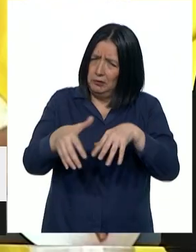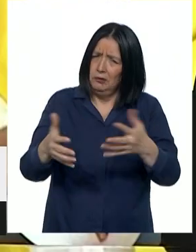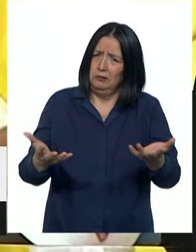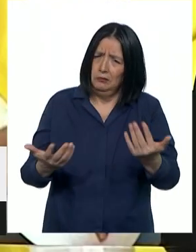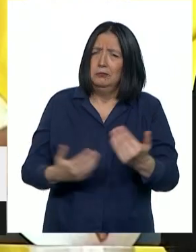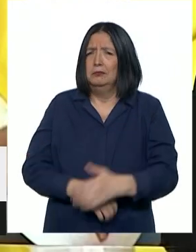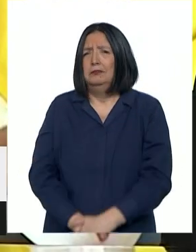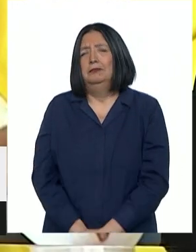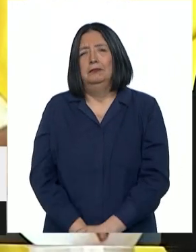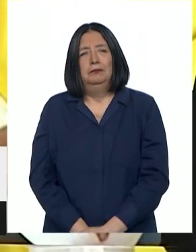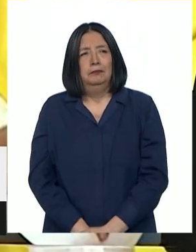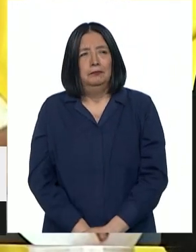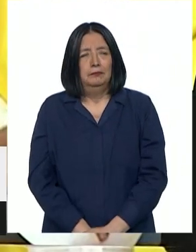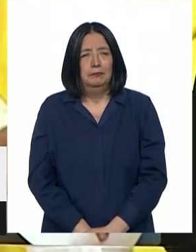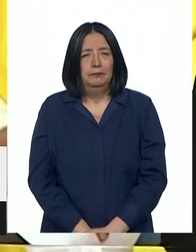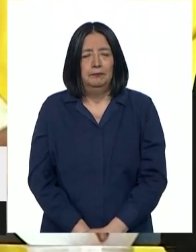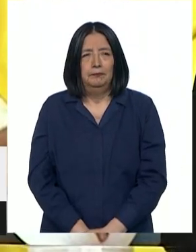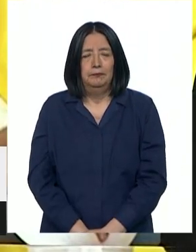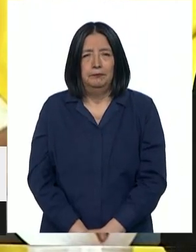manifestaciones.